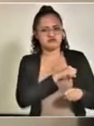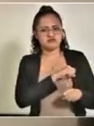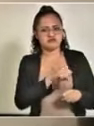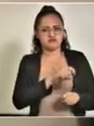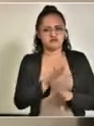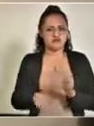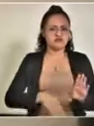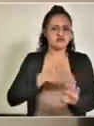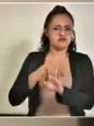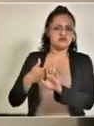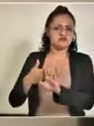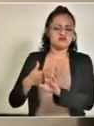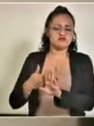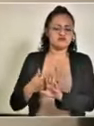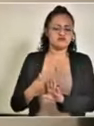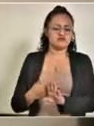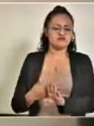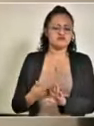contra alguien que ellos